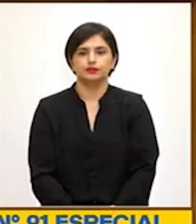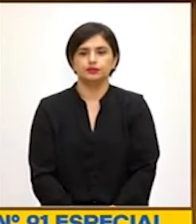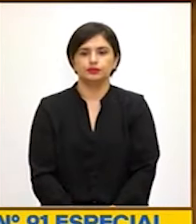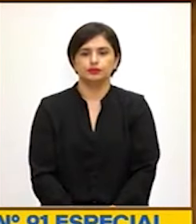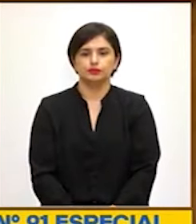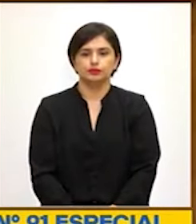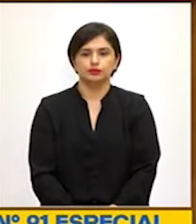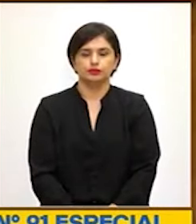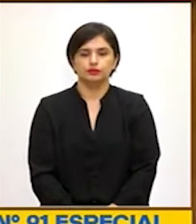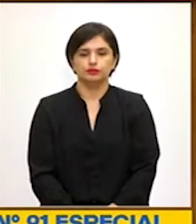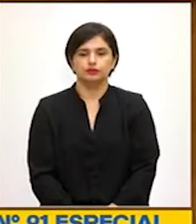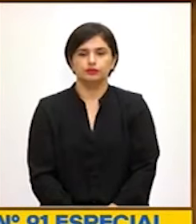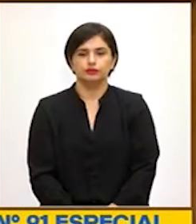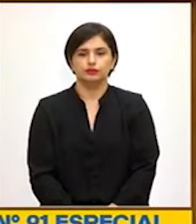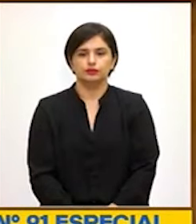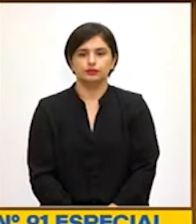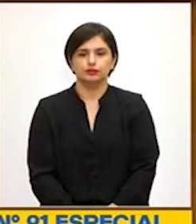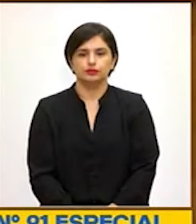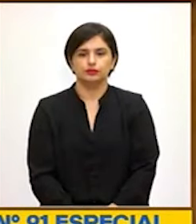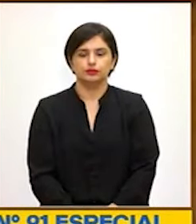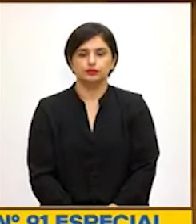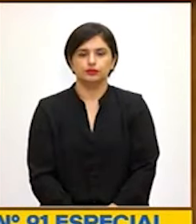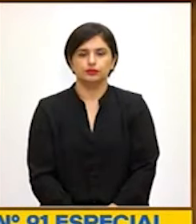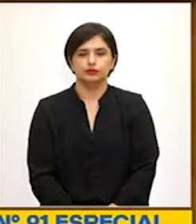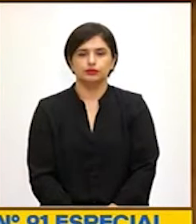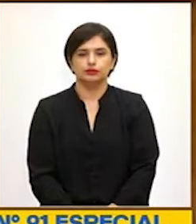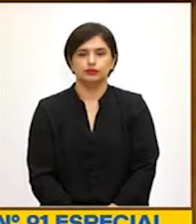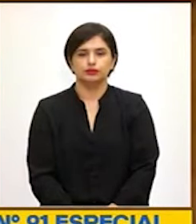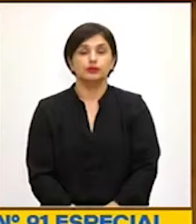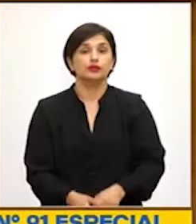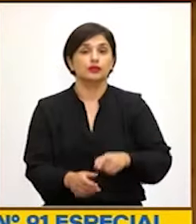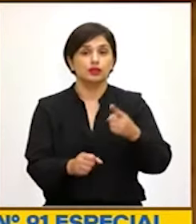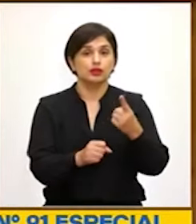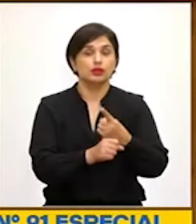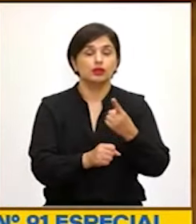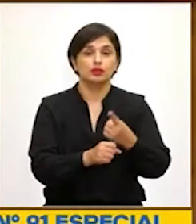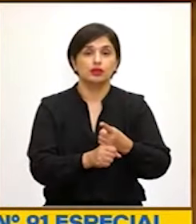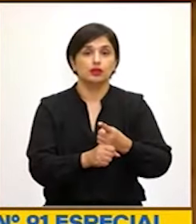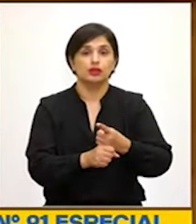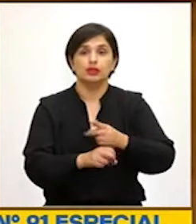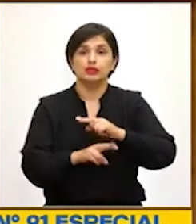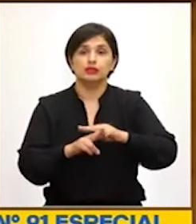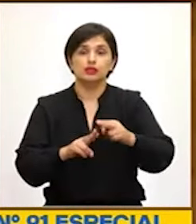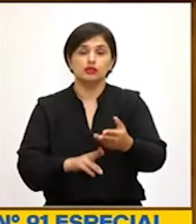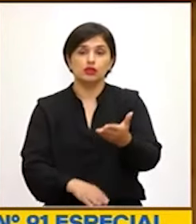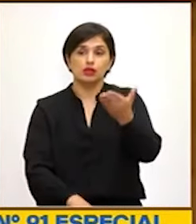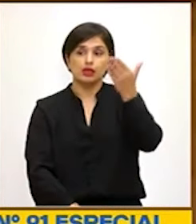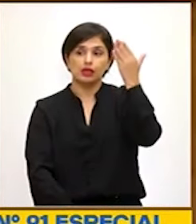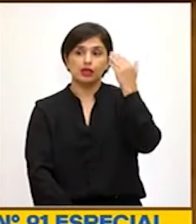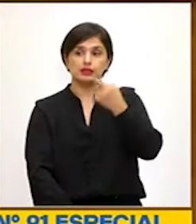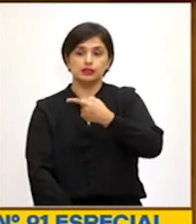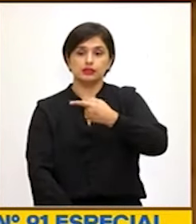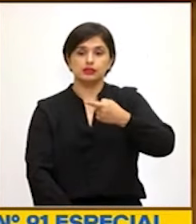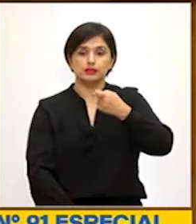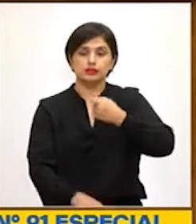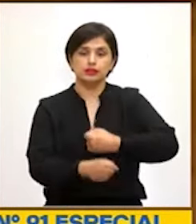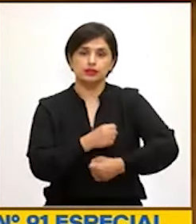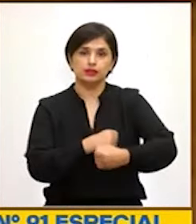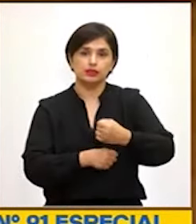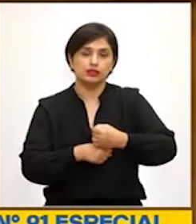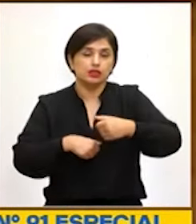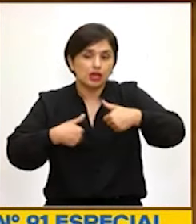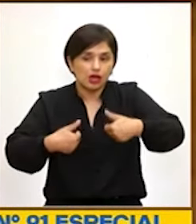sintético y hasta ahí llega la empresa chilena esa discusión se plantea hace 100 años atrás hoy día estamos planteando esta